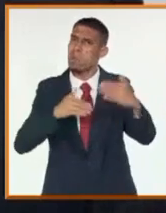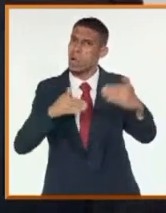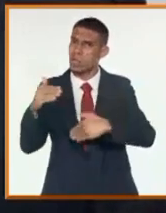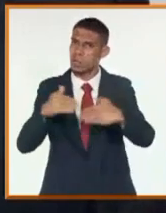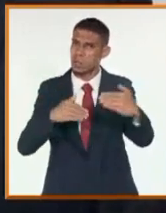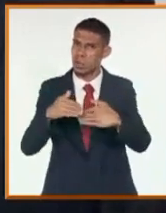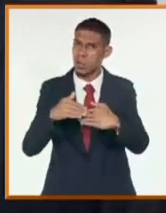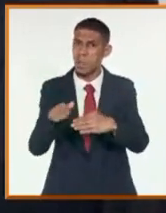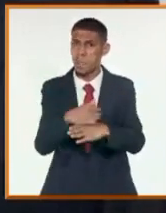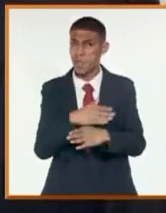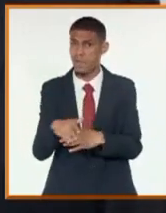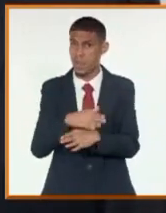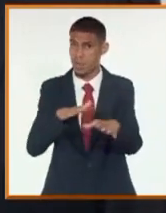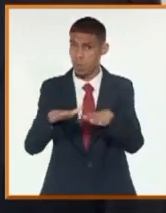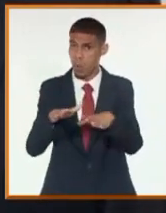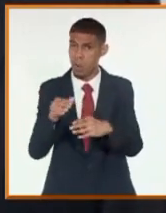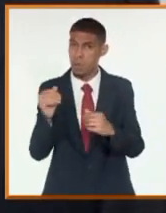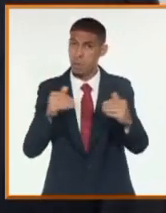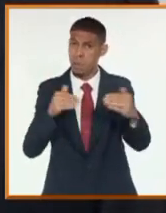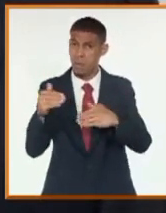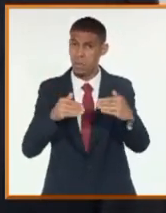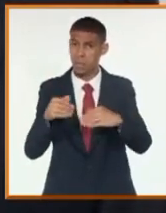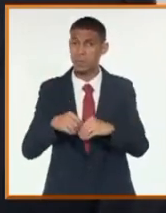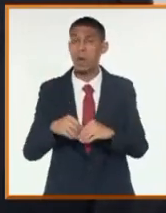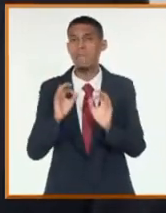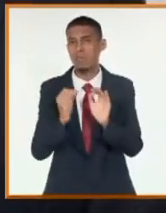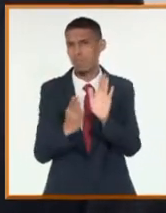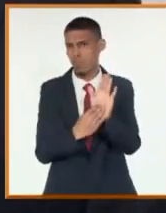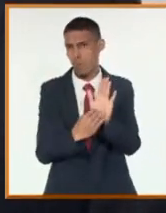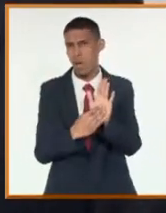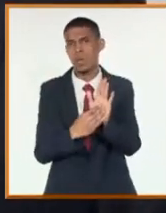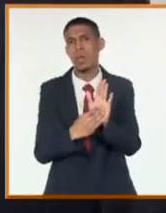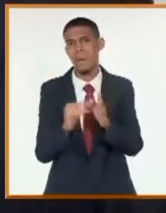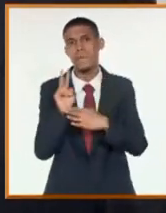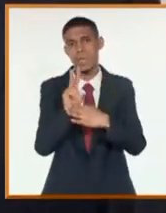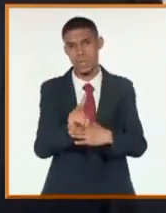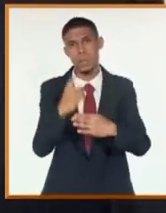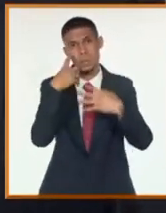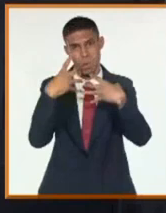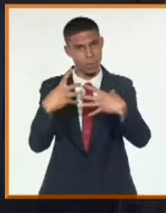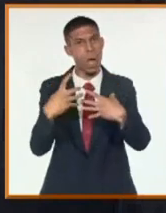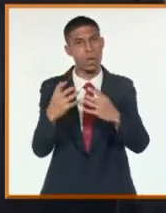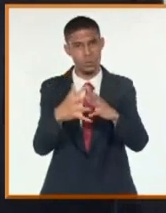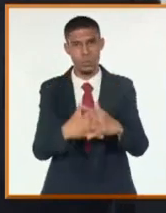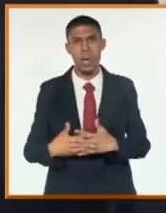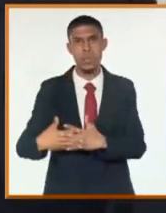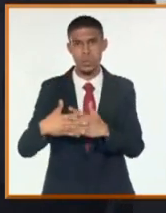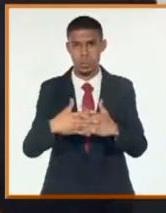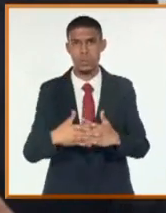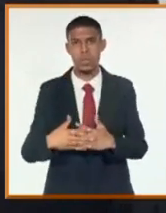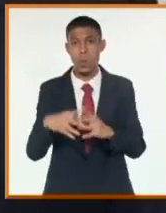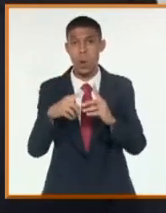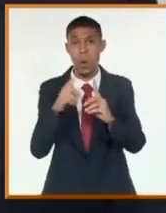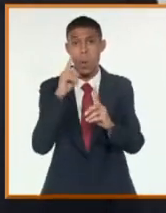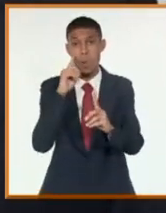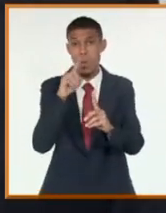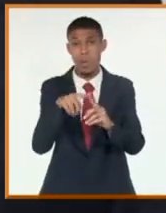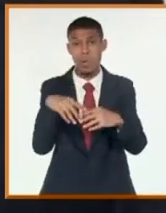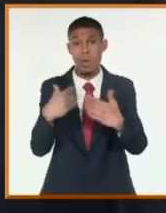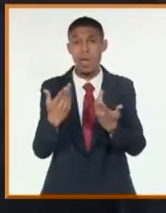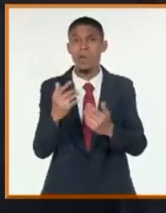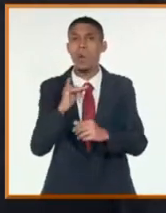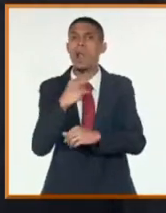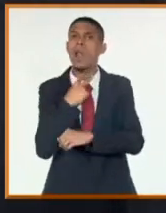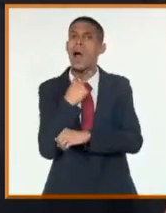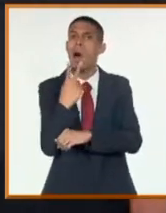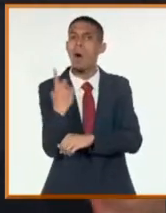de momentos demuestran la connotación de la visita, lo importante de la visita para levantar nuestra voz, para levantar la voz del sur